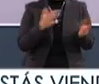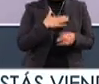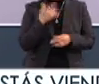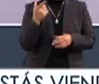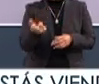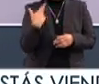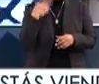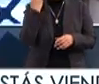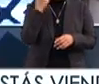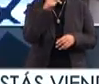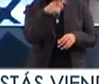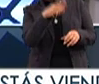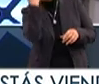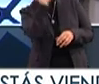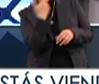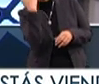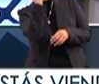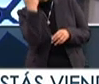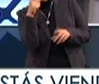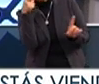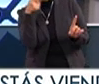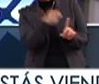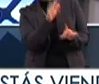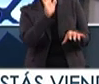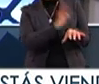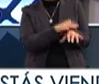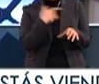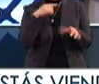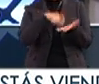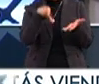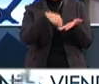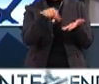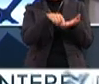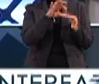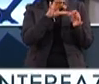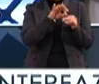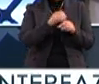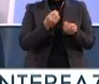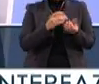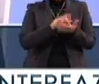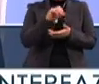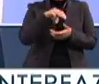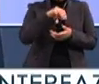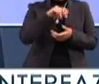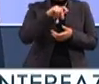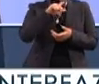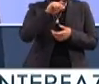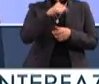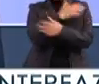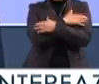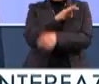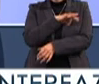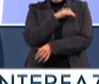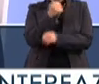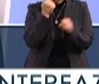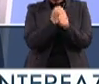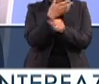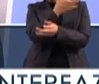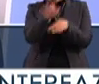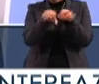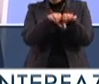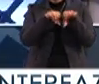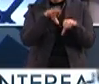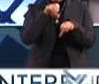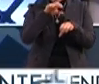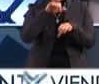habrá que revisarlo para poder entender también más de lo que nos explicaste muchísimas gracias Amapola un fuerte abrazo feliz año a ti y todo el